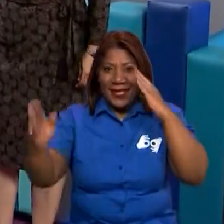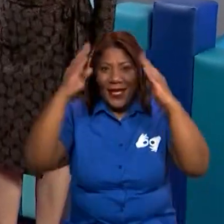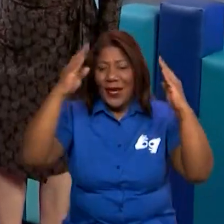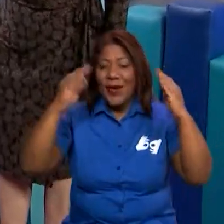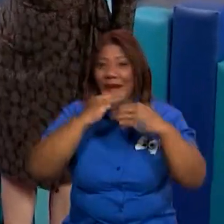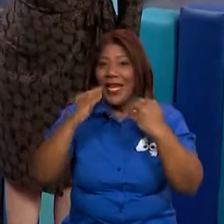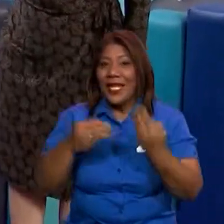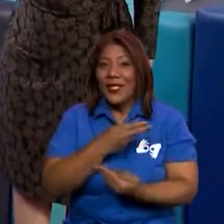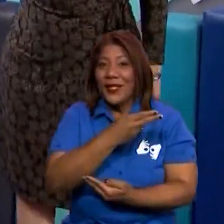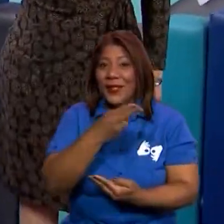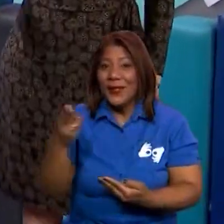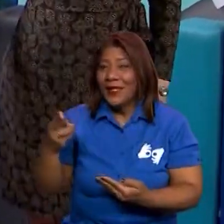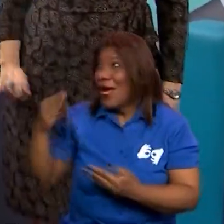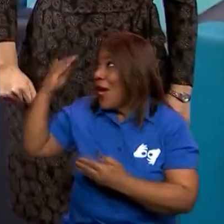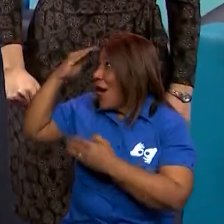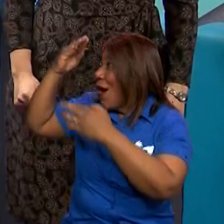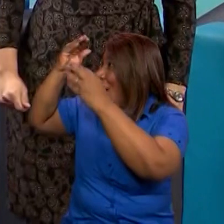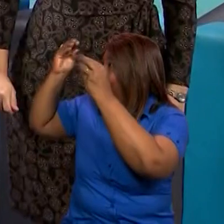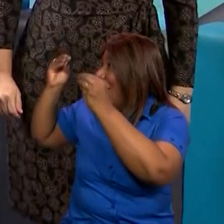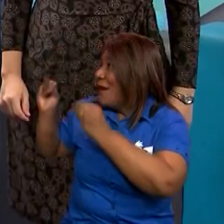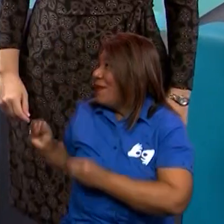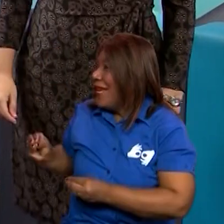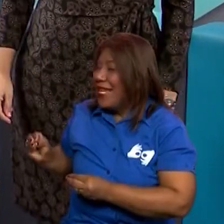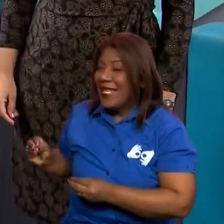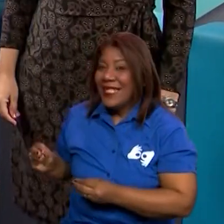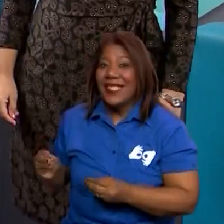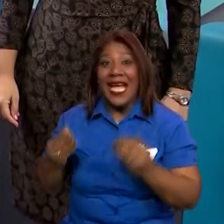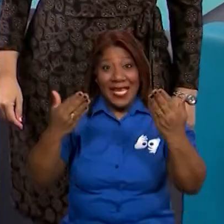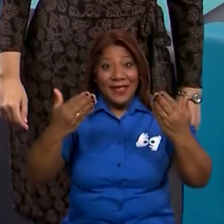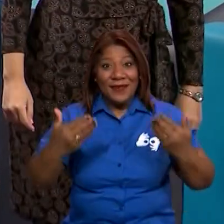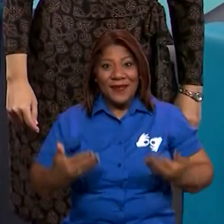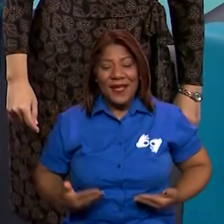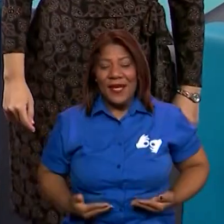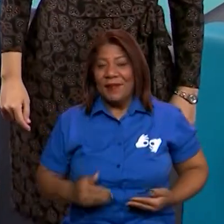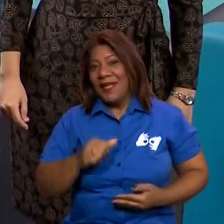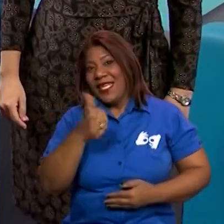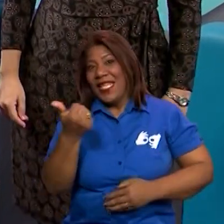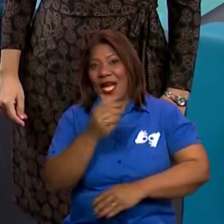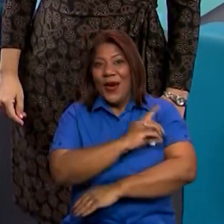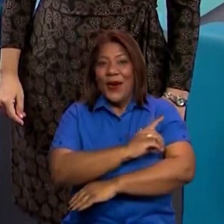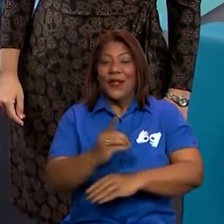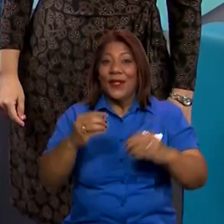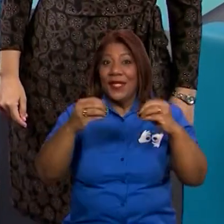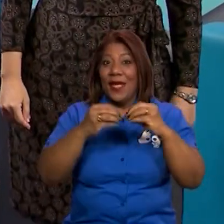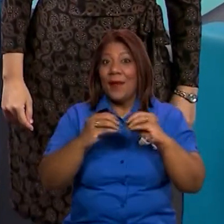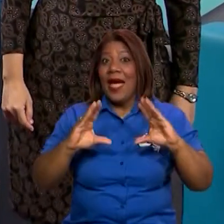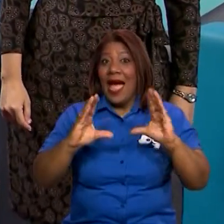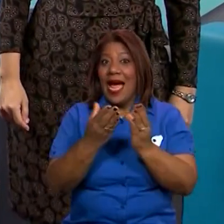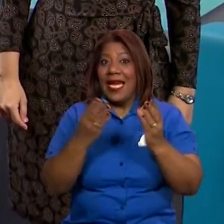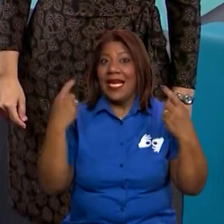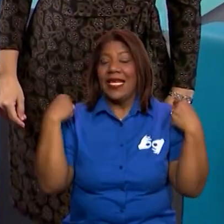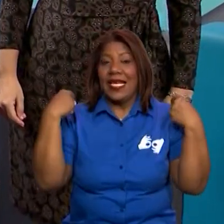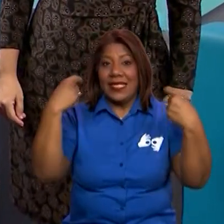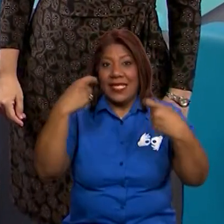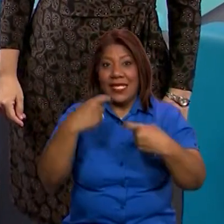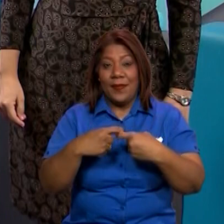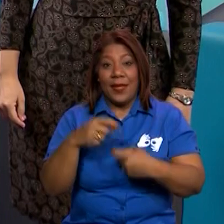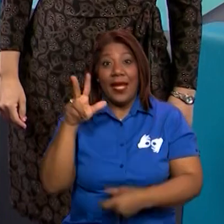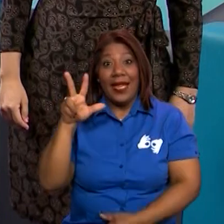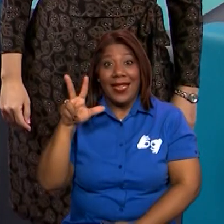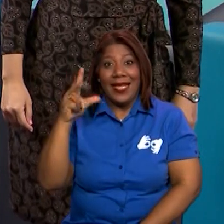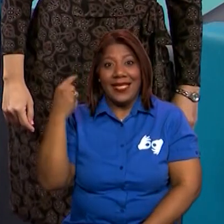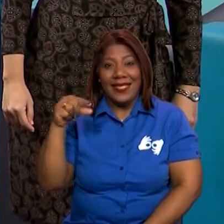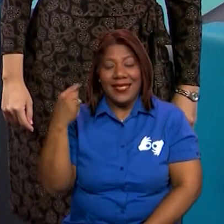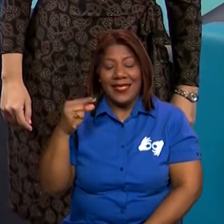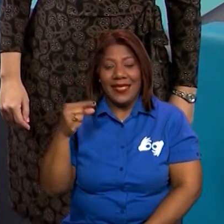¡Hola, chicos! Bienvenidos otro día más a nuestras clases de español de tercer